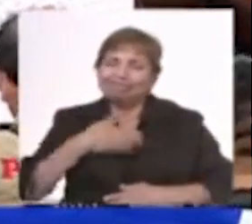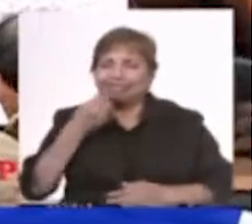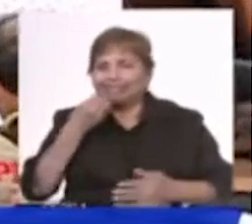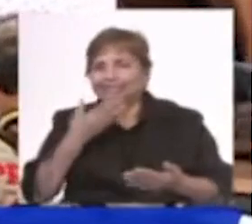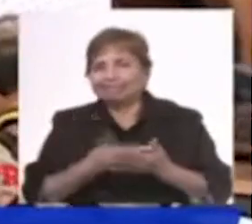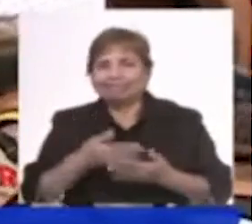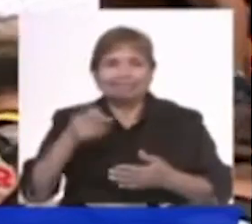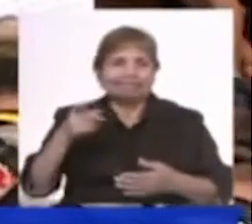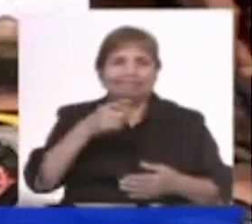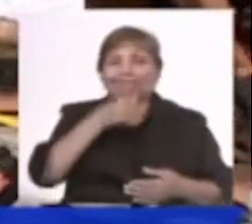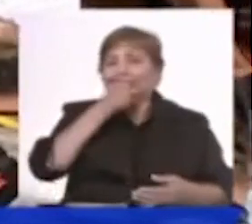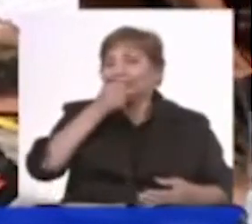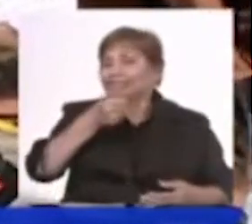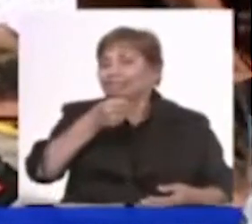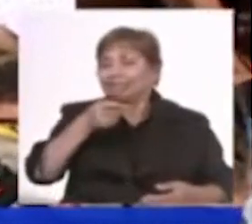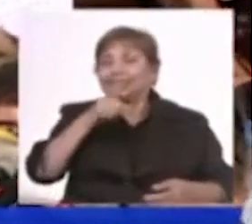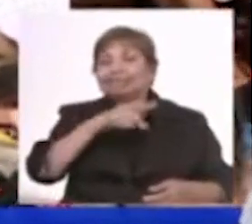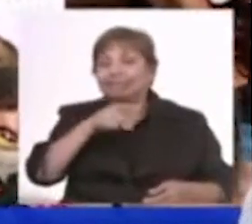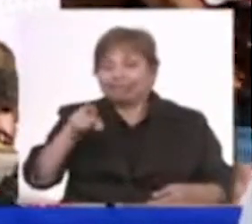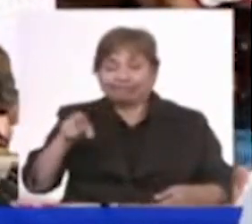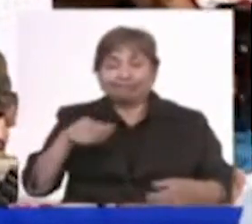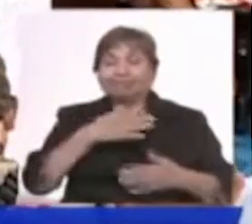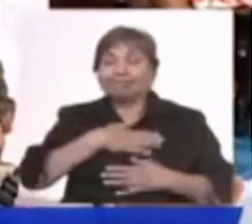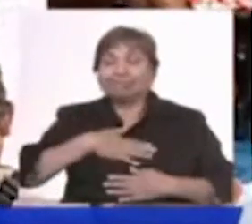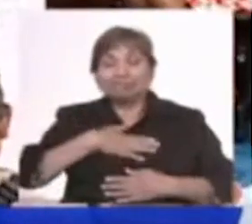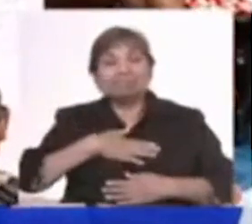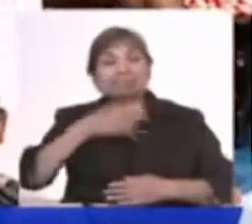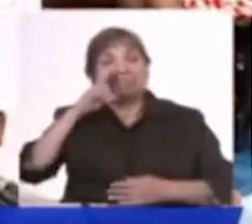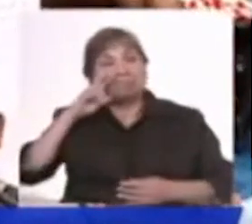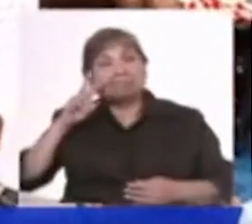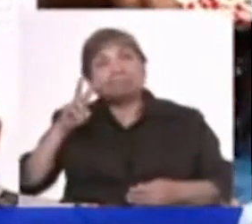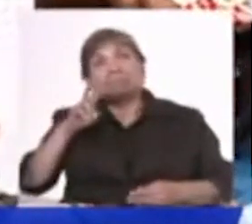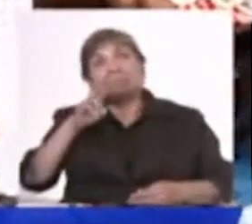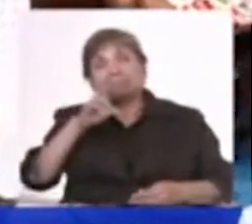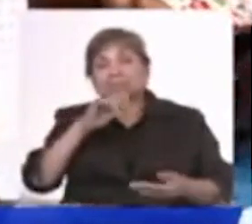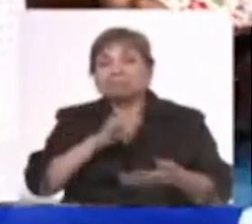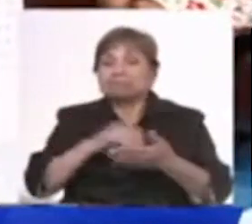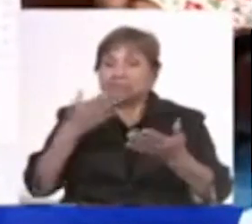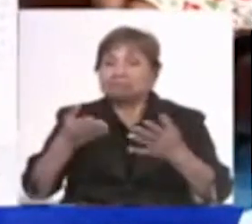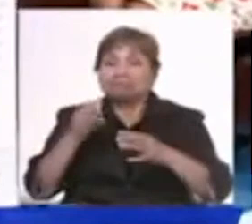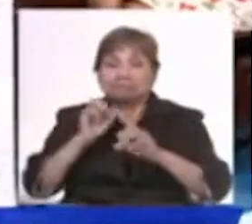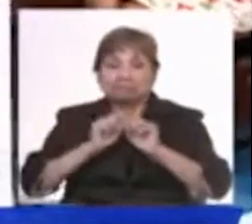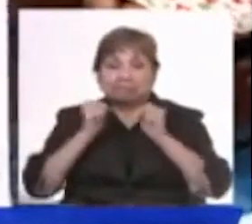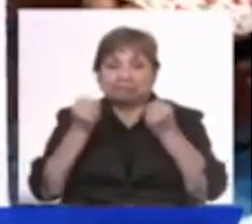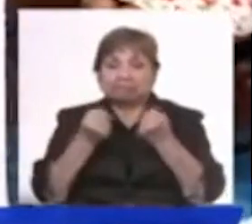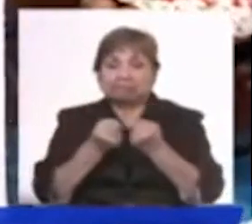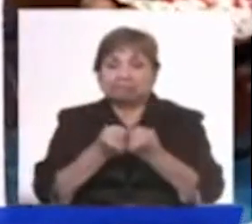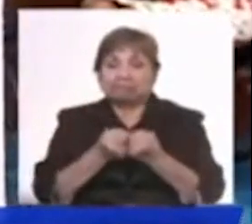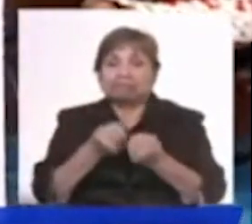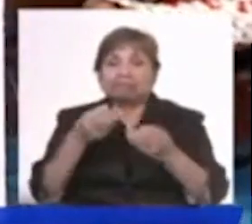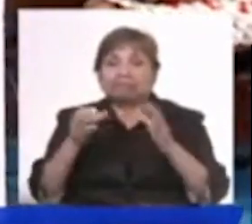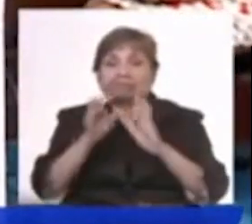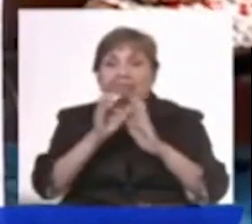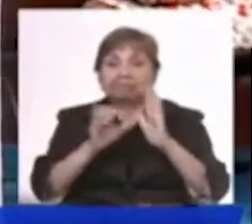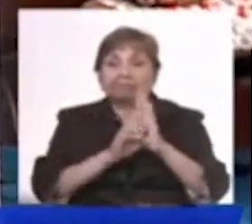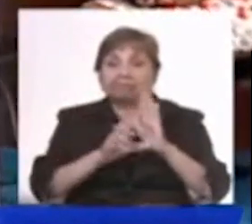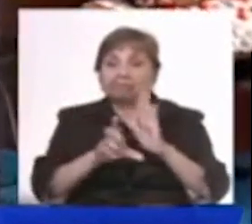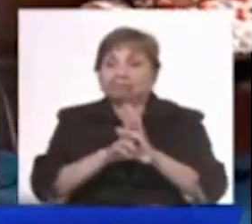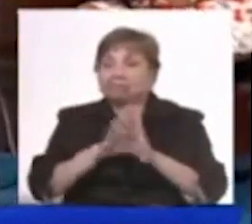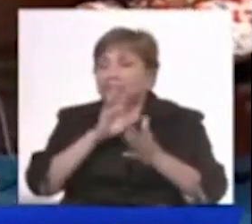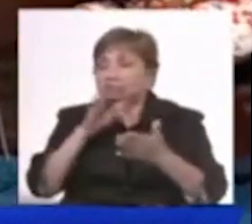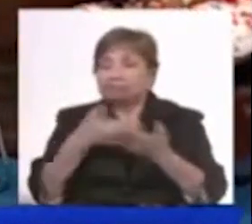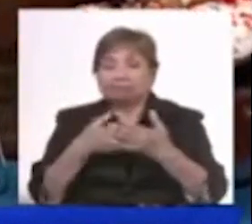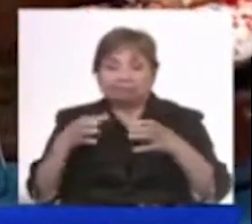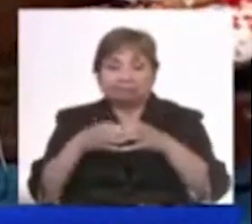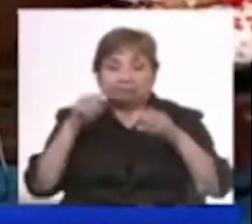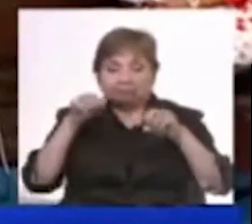ustedes, amigos de la prensa, están complacidos de lo que se puede visualizar cuando sesiona la Comisión de Constitución y todas las comisiones